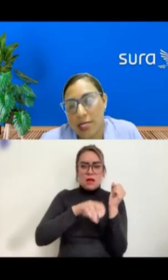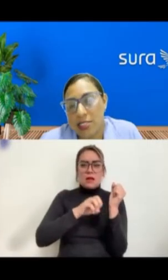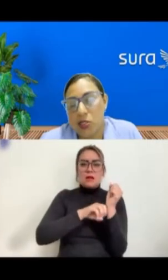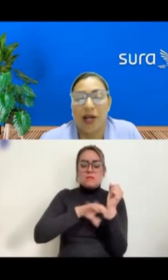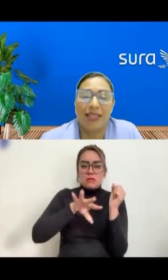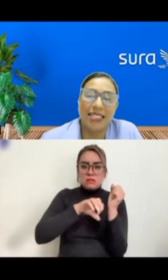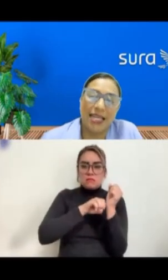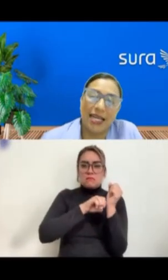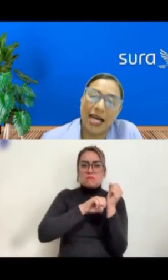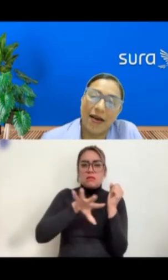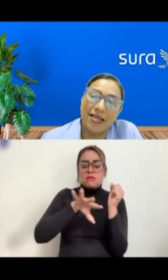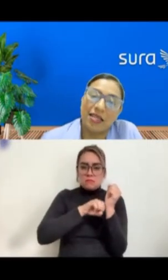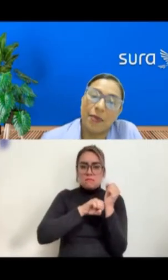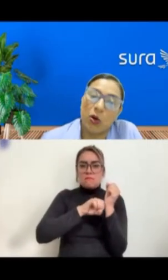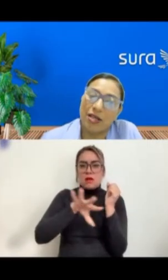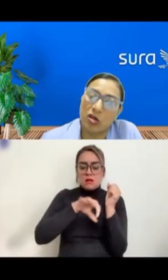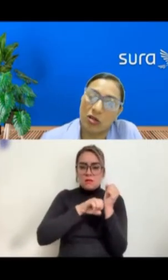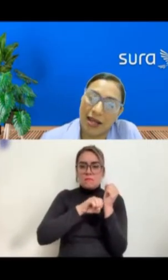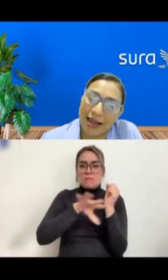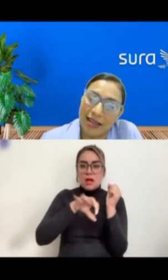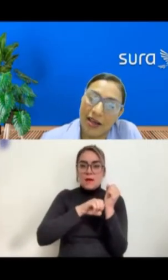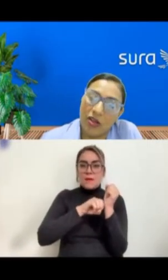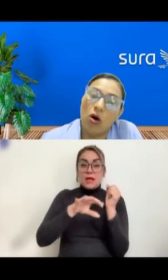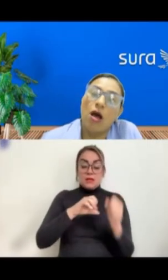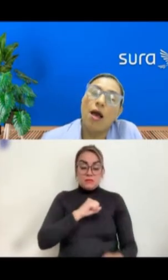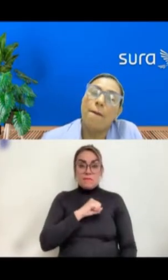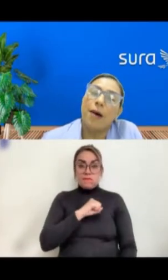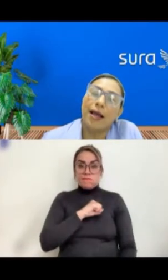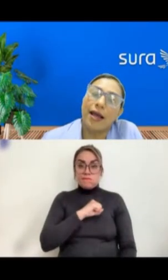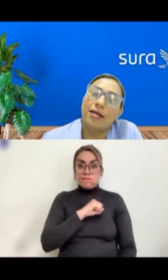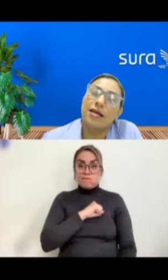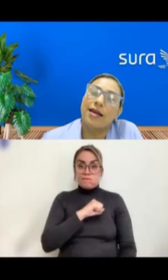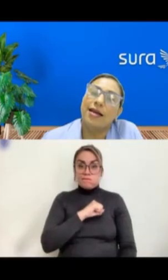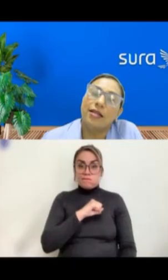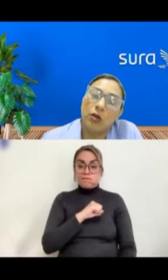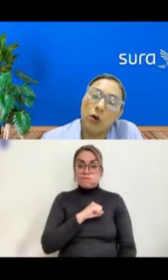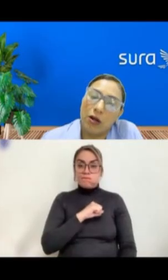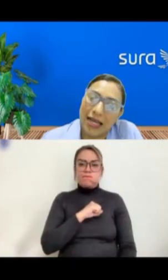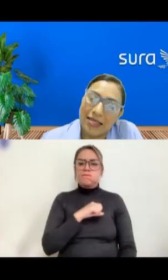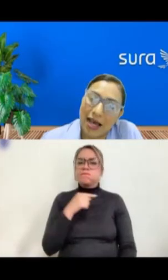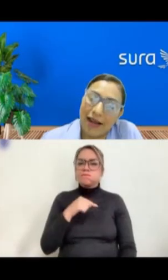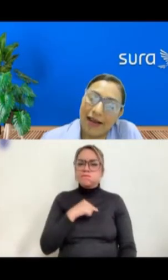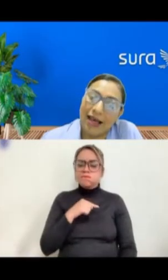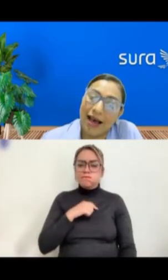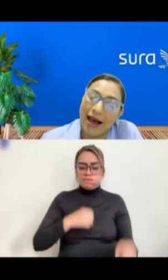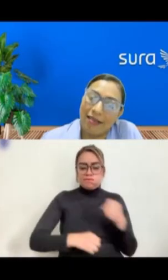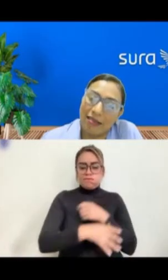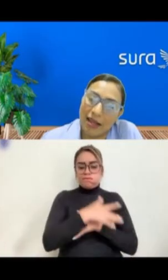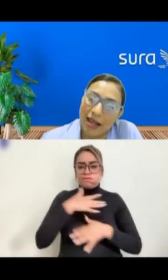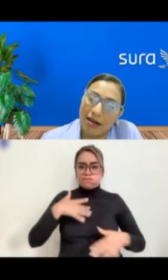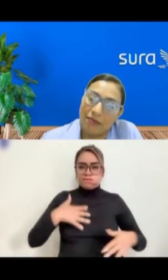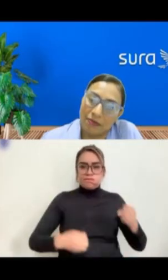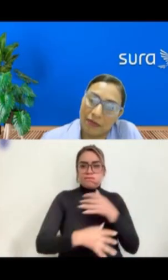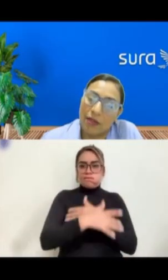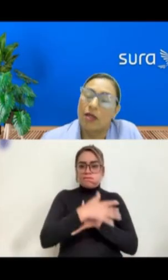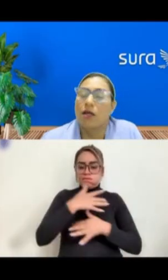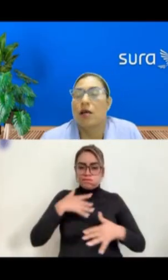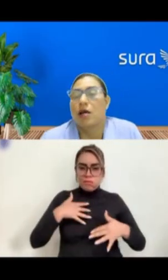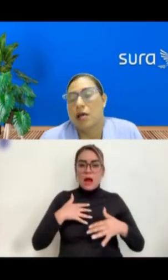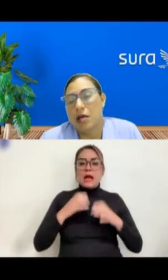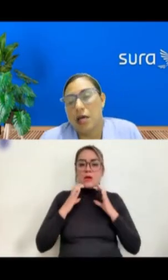con cada pulsación. Es decir, que cada vez que mi corazón está latiendo, va saliendo la sangre esta arterial